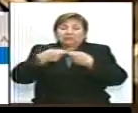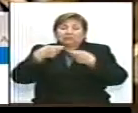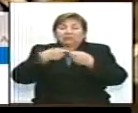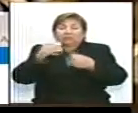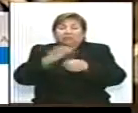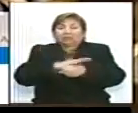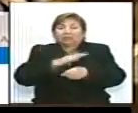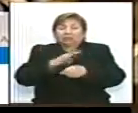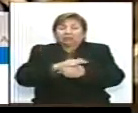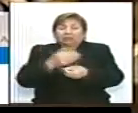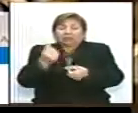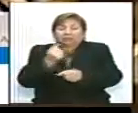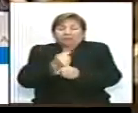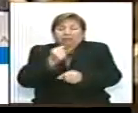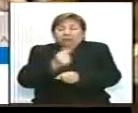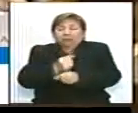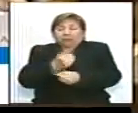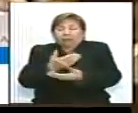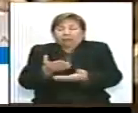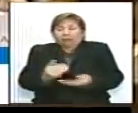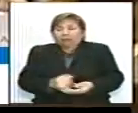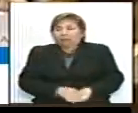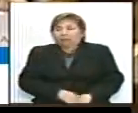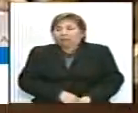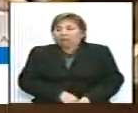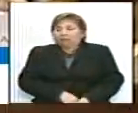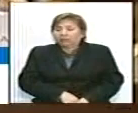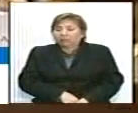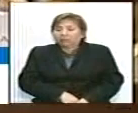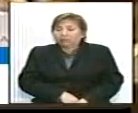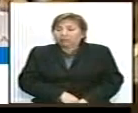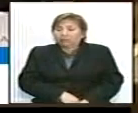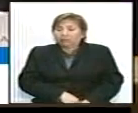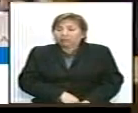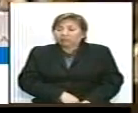eficiente su trabajo. Pero hay algo más.